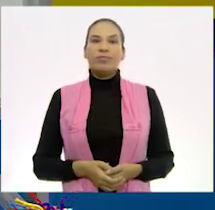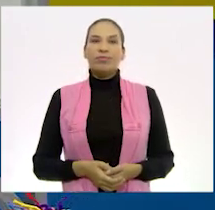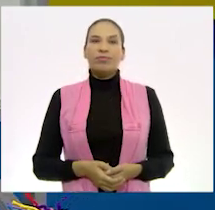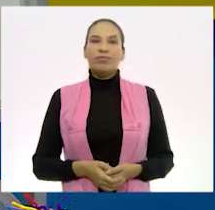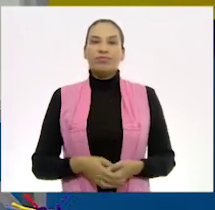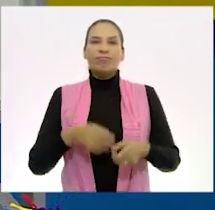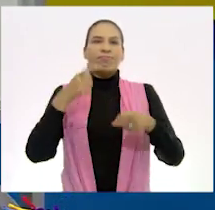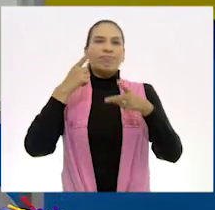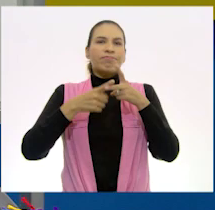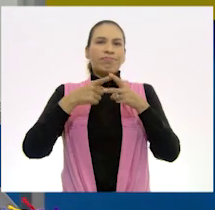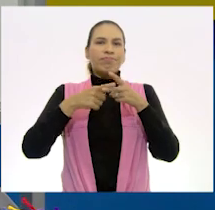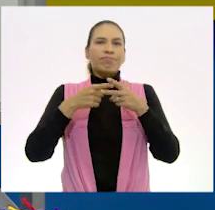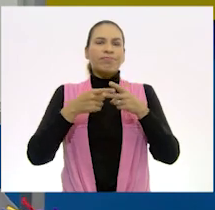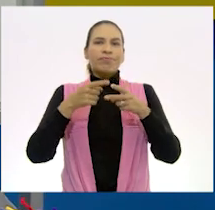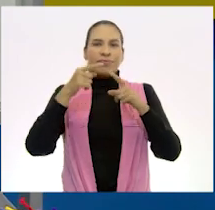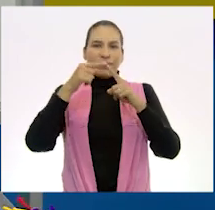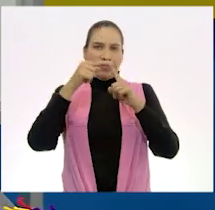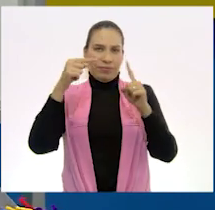entre